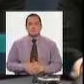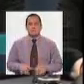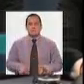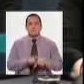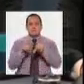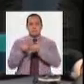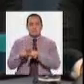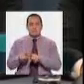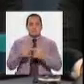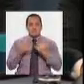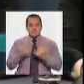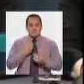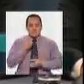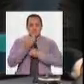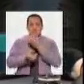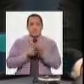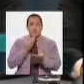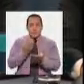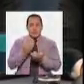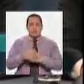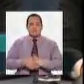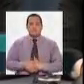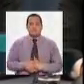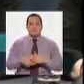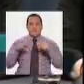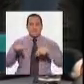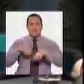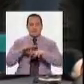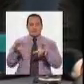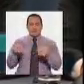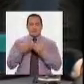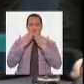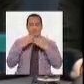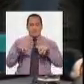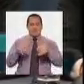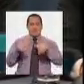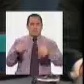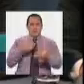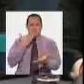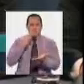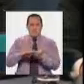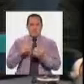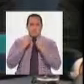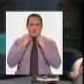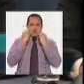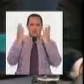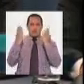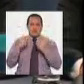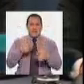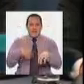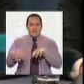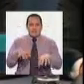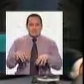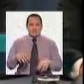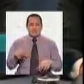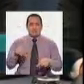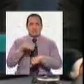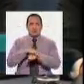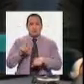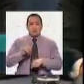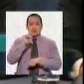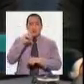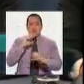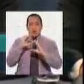Además, queremos decir que esta manipulación grosera que se ha hecho sobre esta